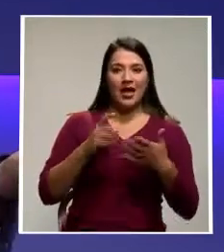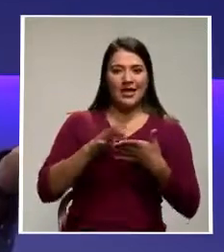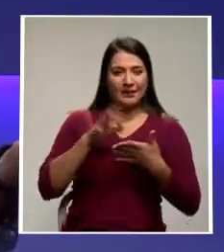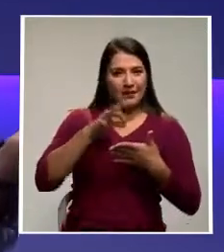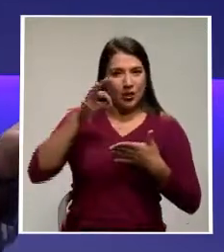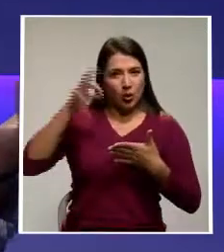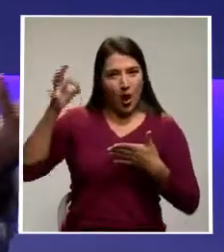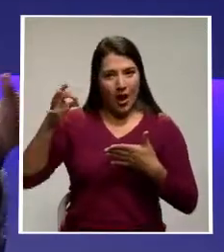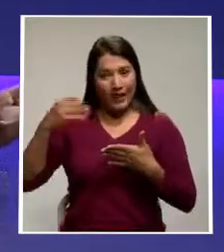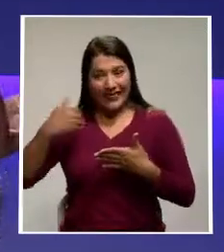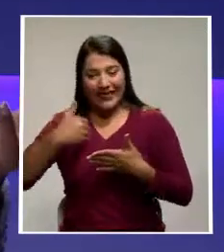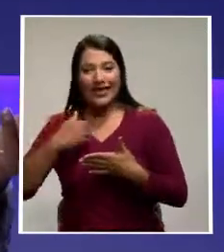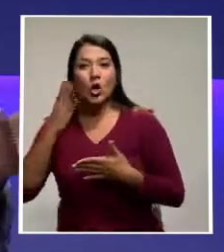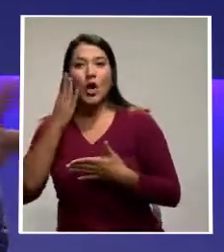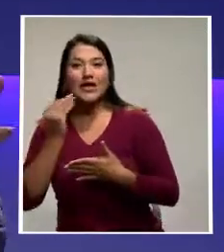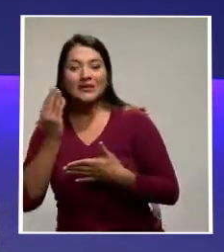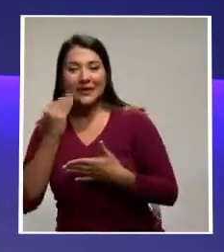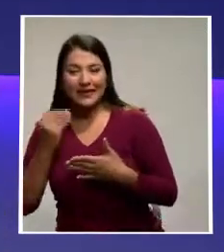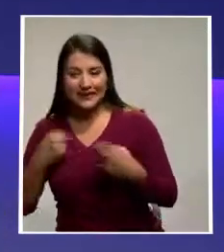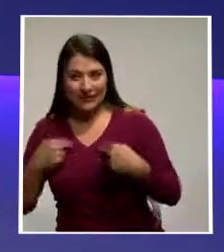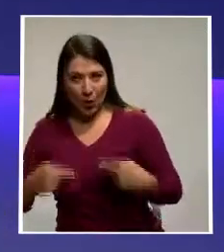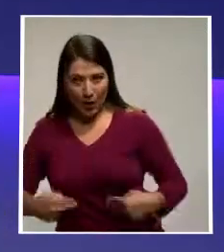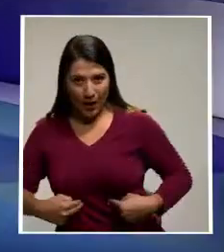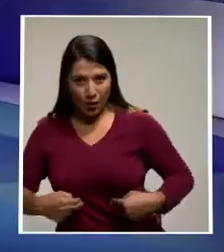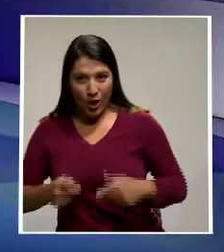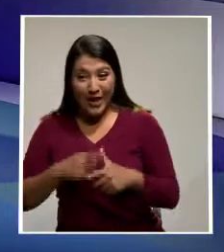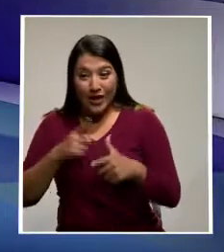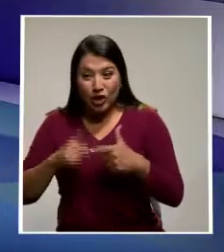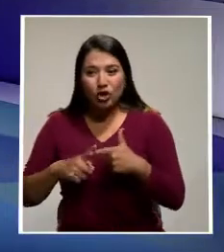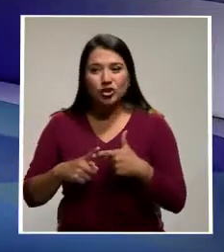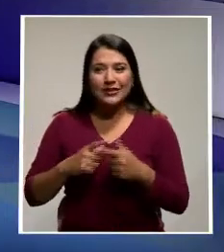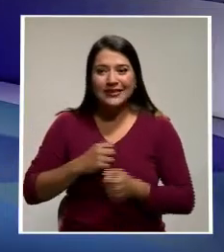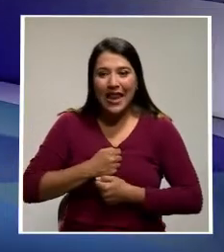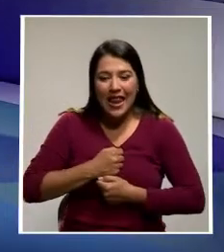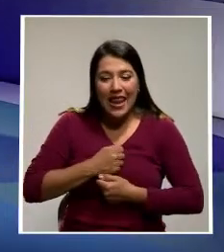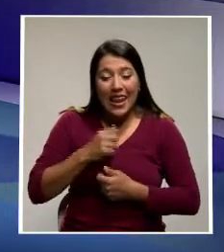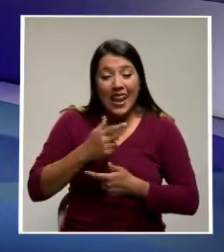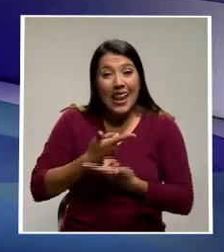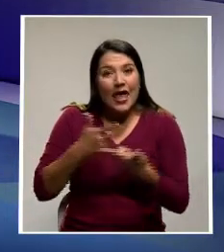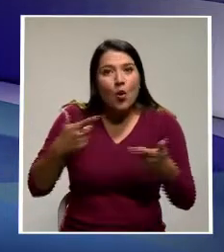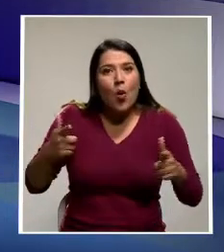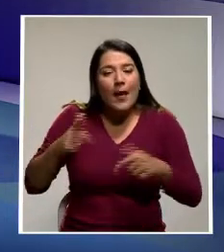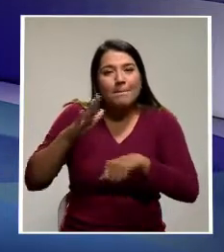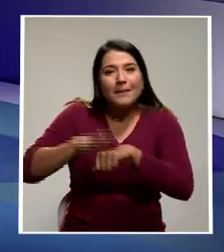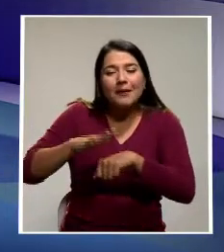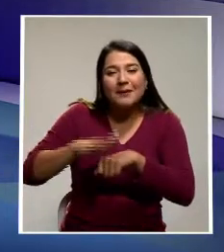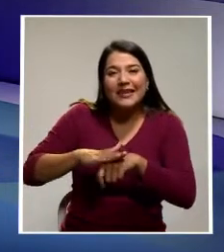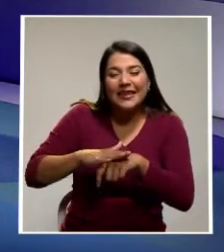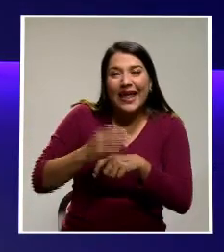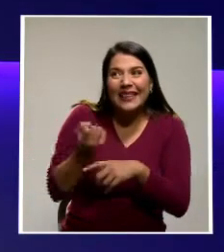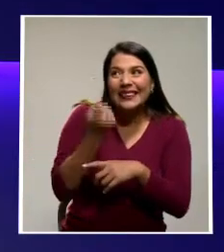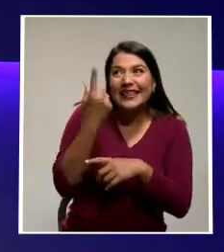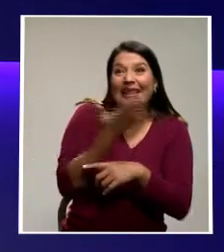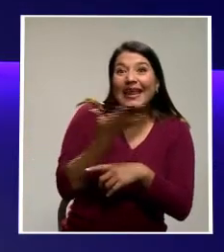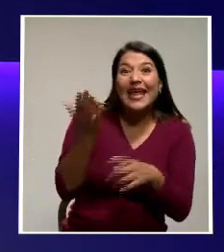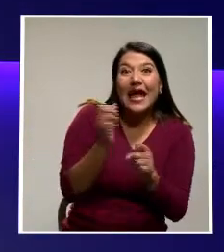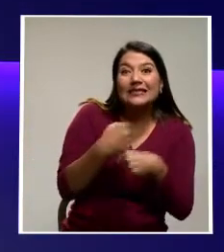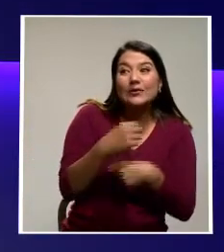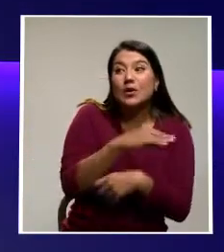entender qué hacemos y por qué lo hacemos. Es interesante plantear la escritura como